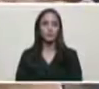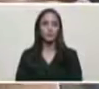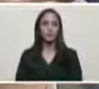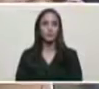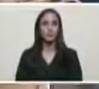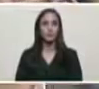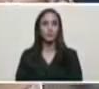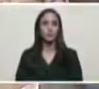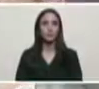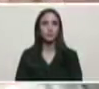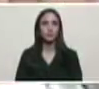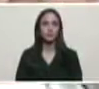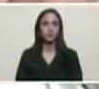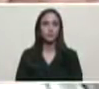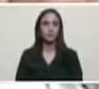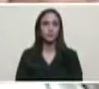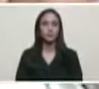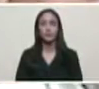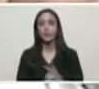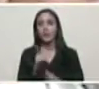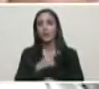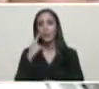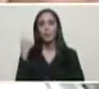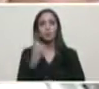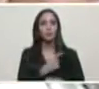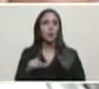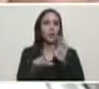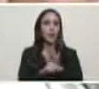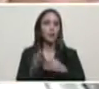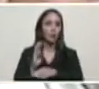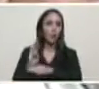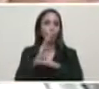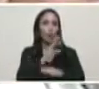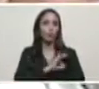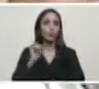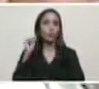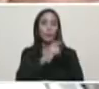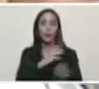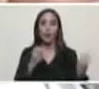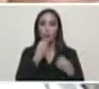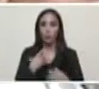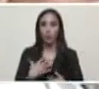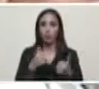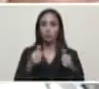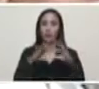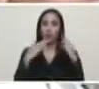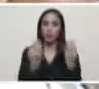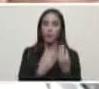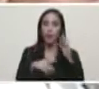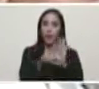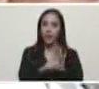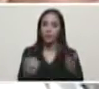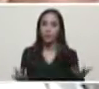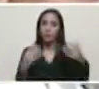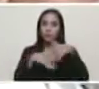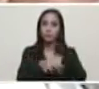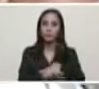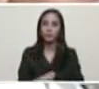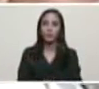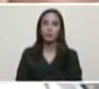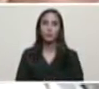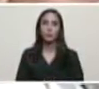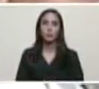vivienda promulgar la ley de protección social para el buen vivir de la familia siendo esta una ley que promueva la inclusión